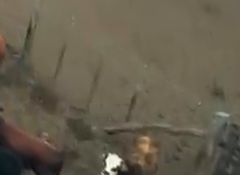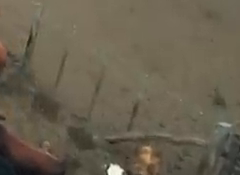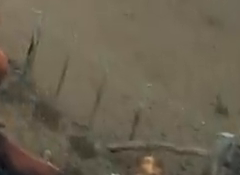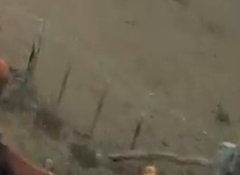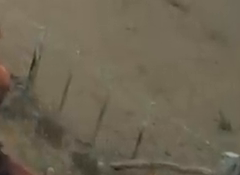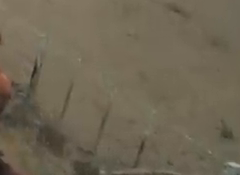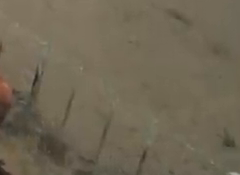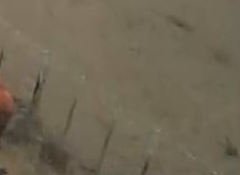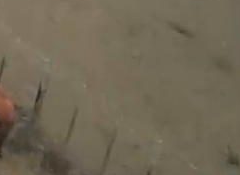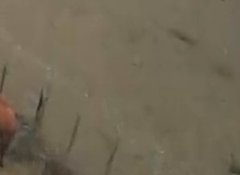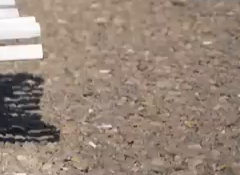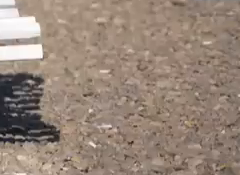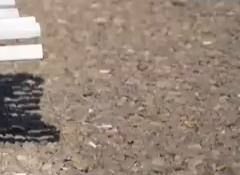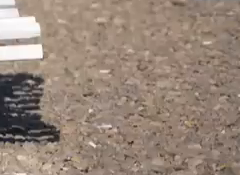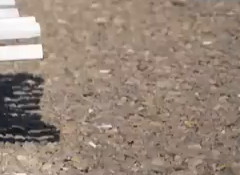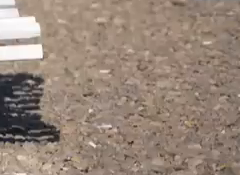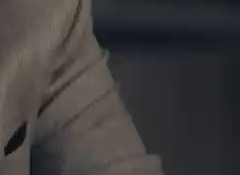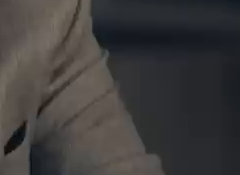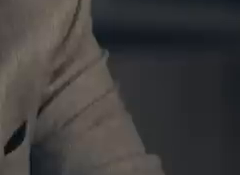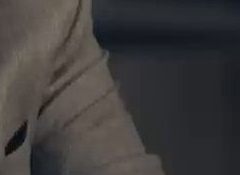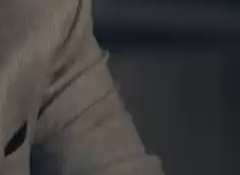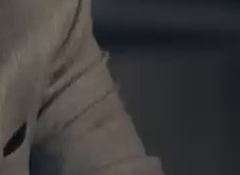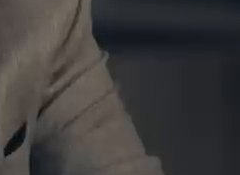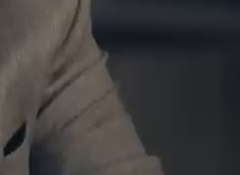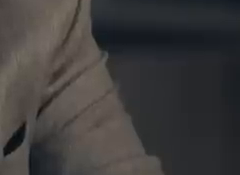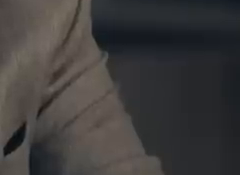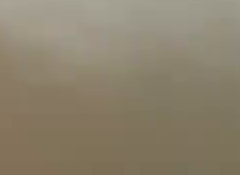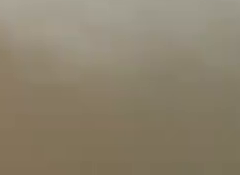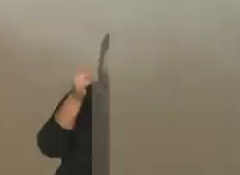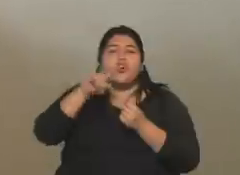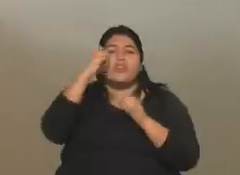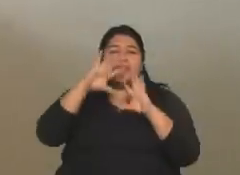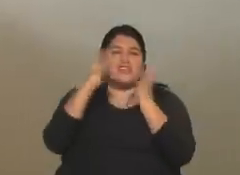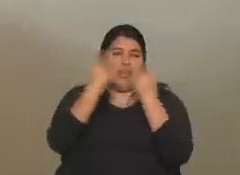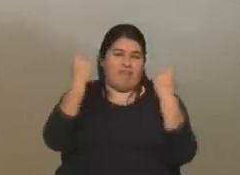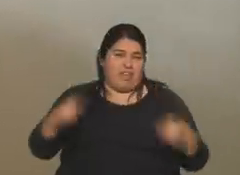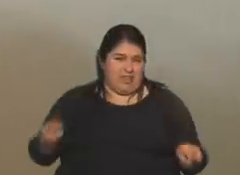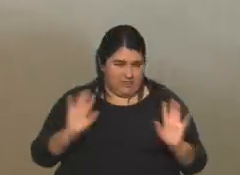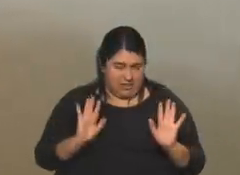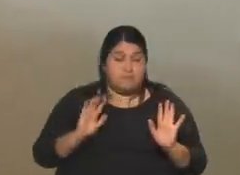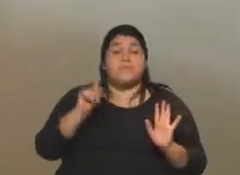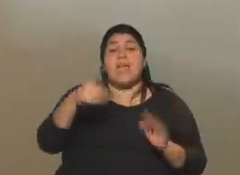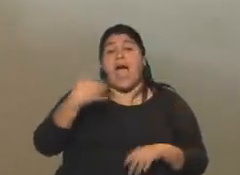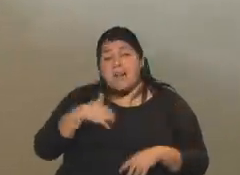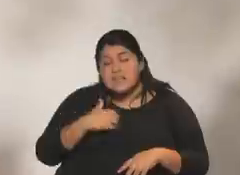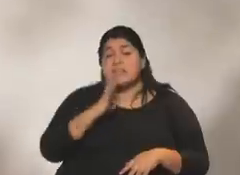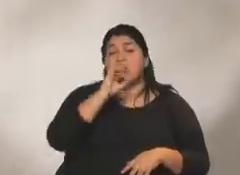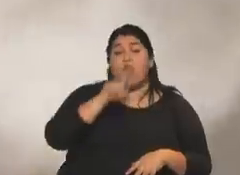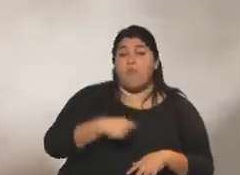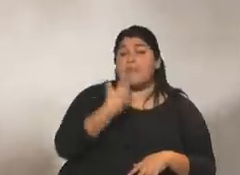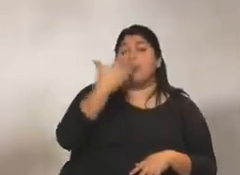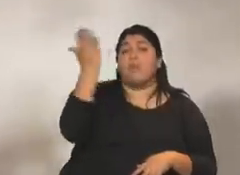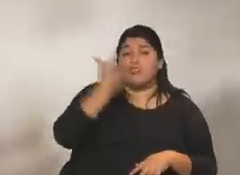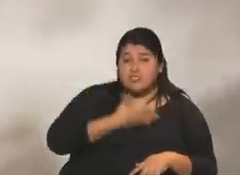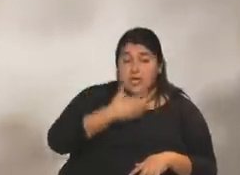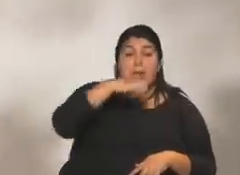que recibe el productor ya están desacoplados de los precios internacionales. Recordemos que la Argentina es solamente el 0,3% del